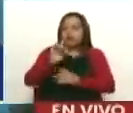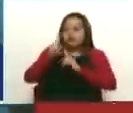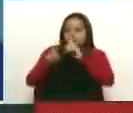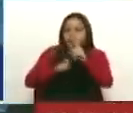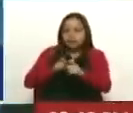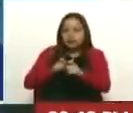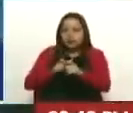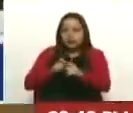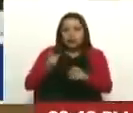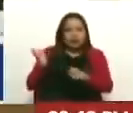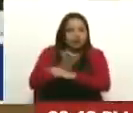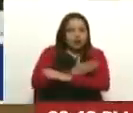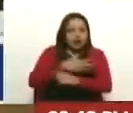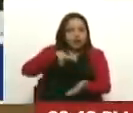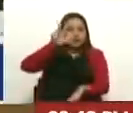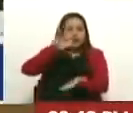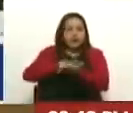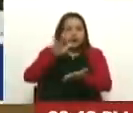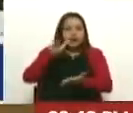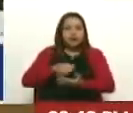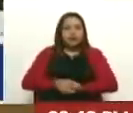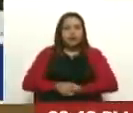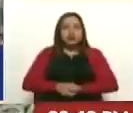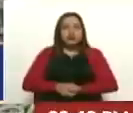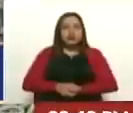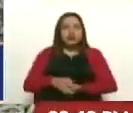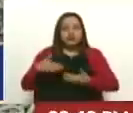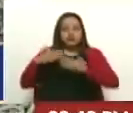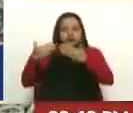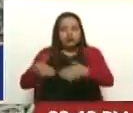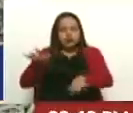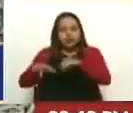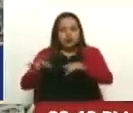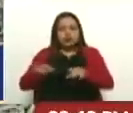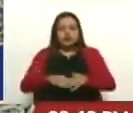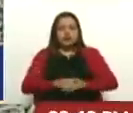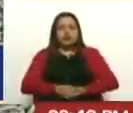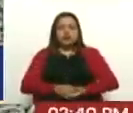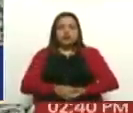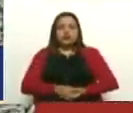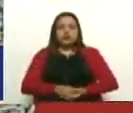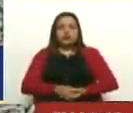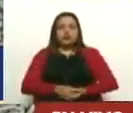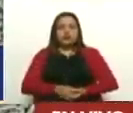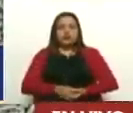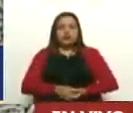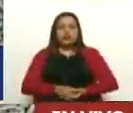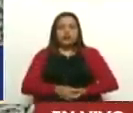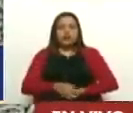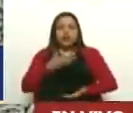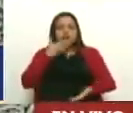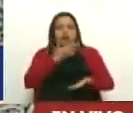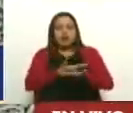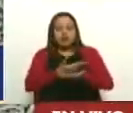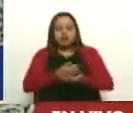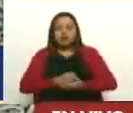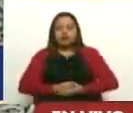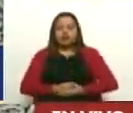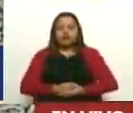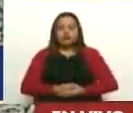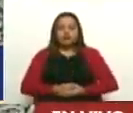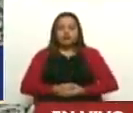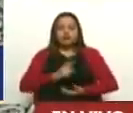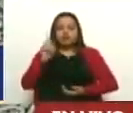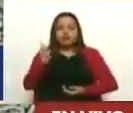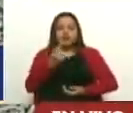derogatoria. Aprobado. Siguiente, ciudadana secretaria. Centésimo segundo. Se propone aprobar sin modificación la disposición final. El primer